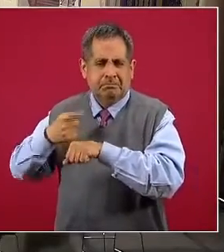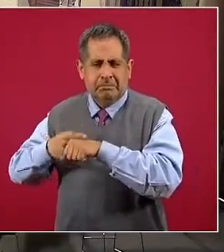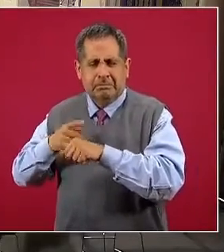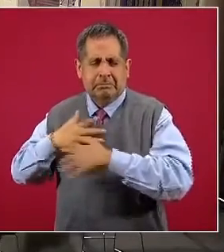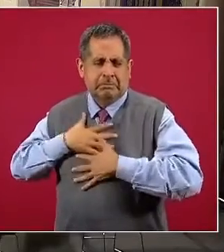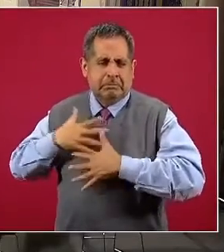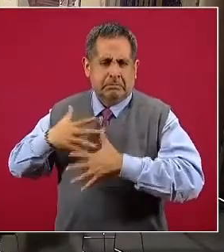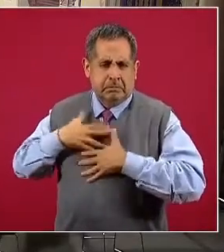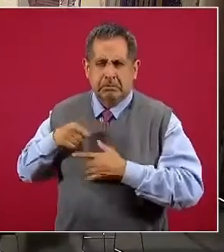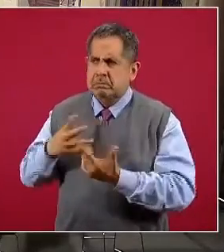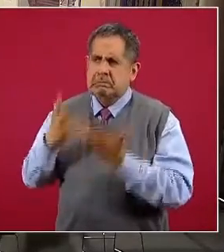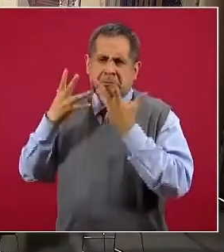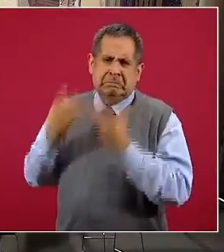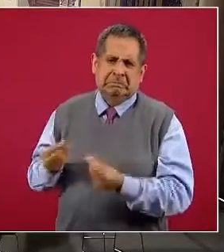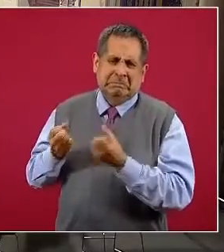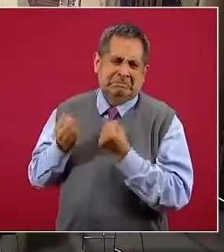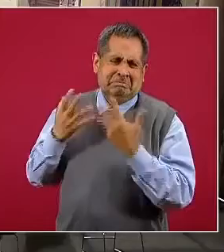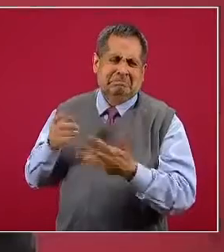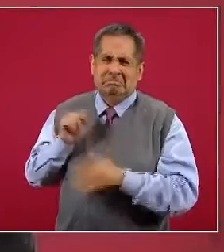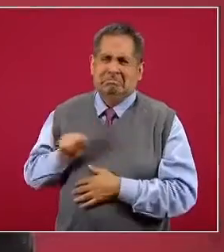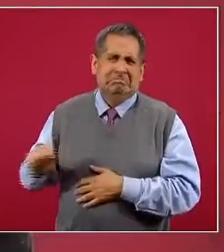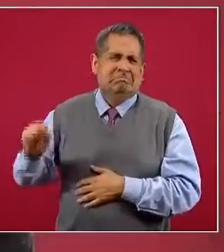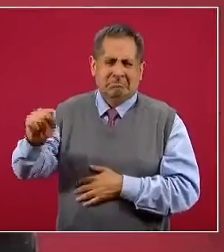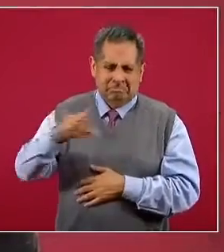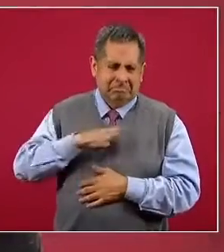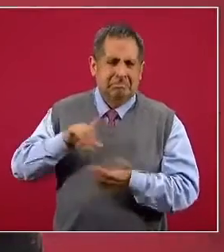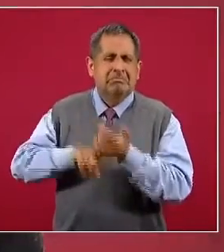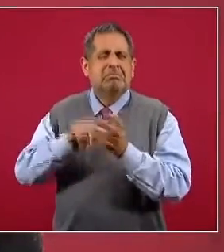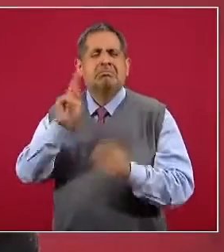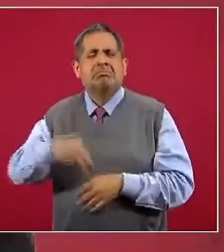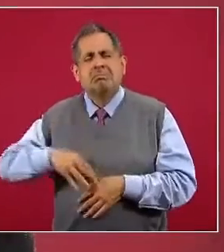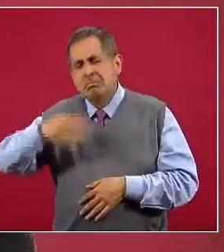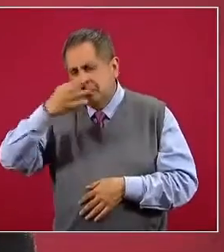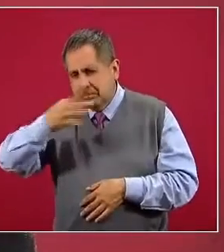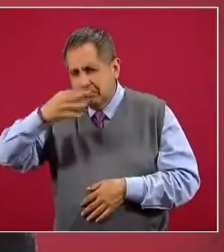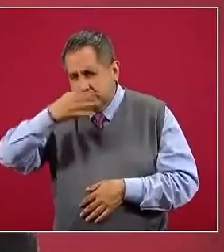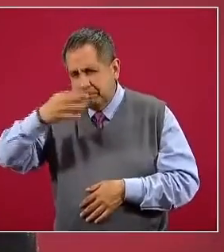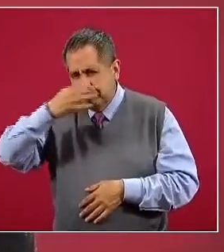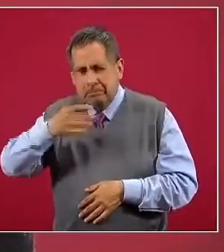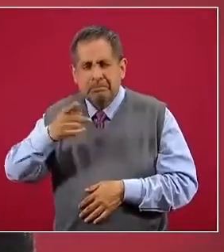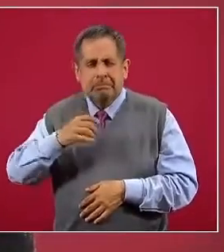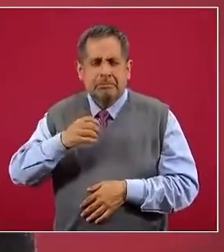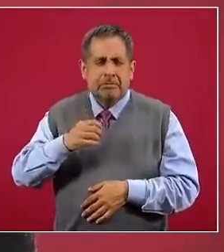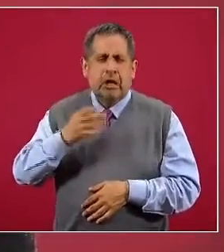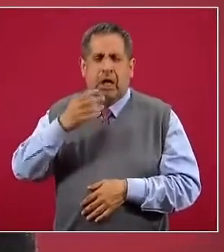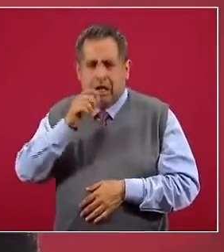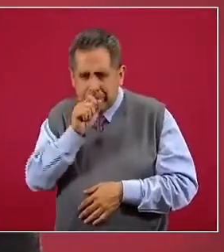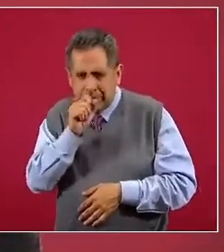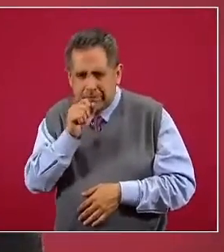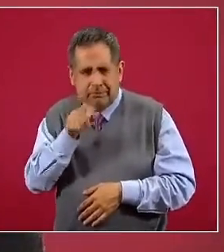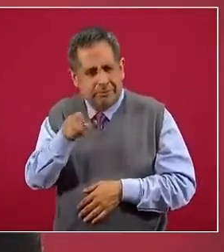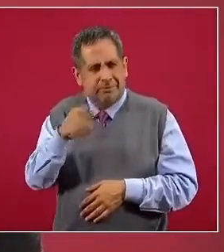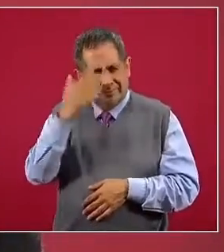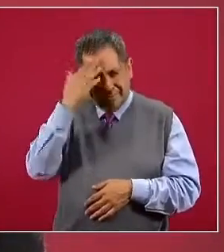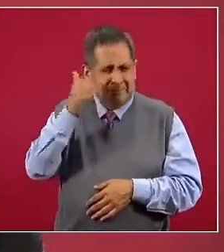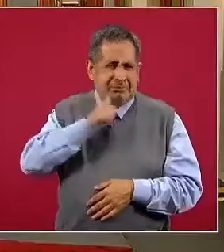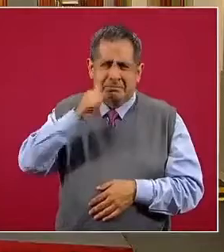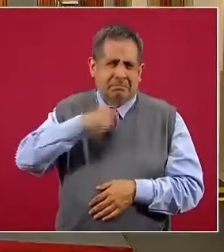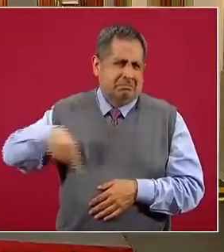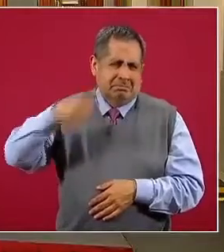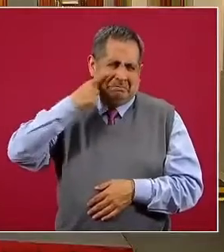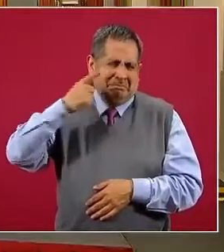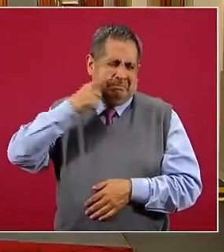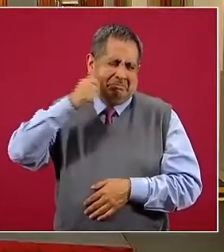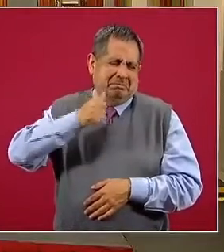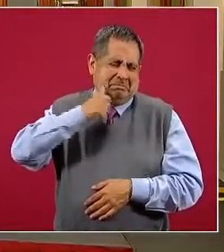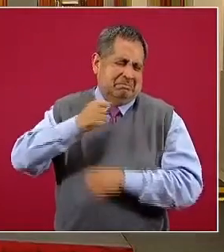una gran cantidad de los síntomas parecidos a la gripa o al catarro que tenemos muchas personas todos